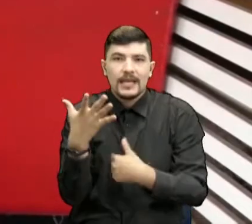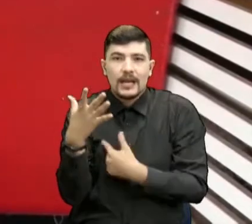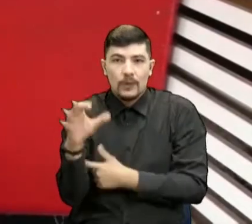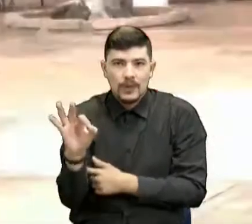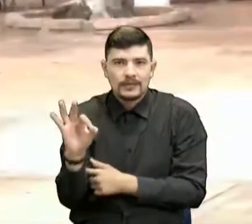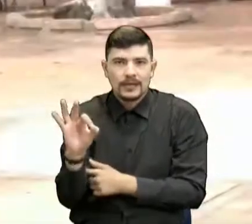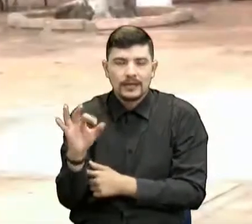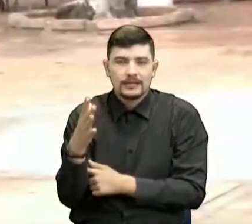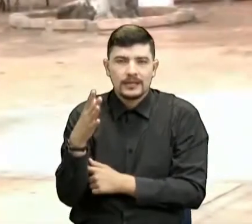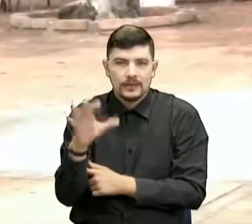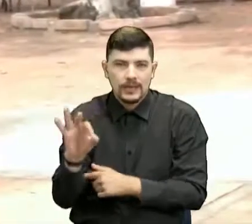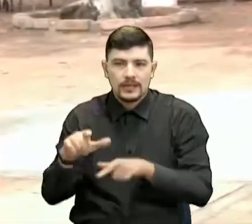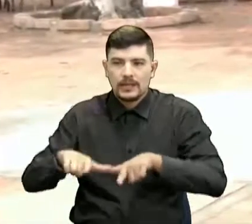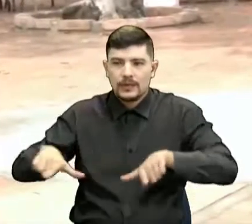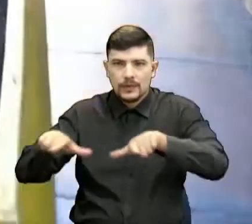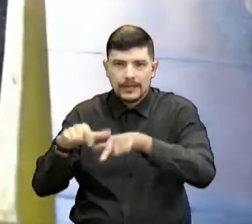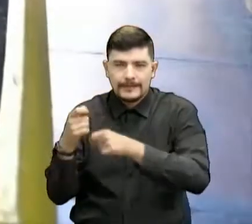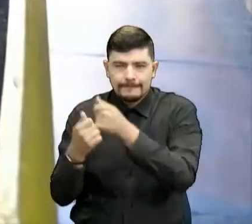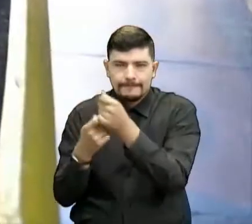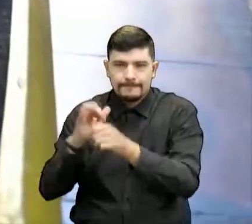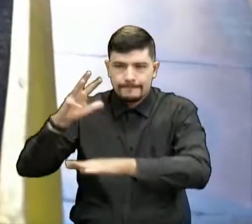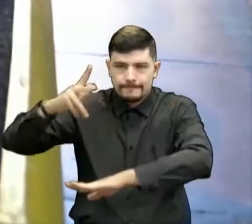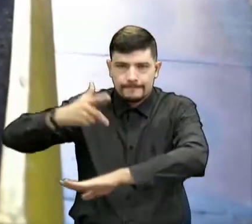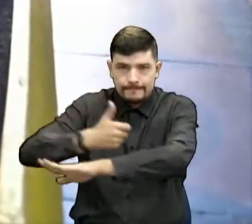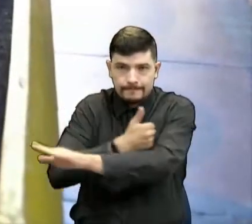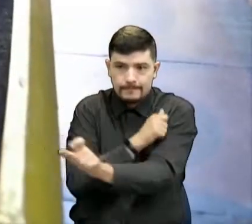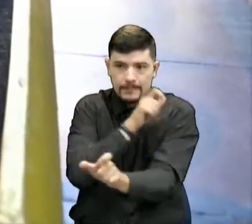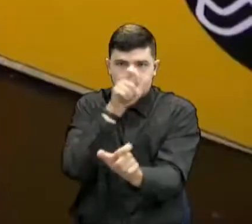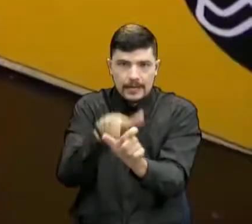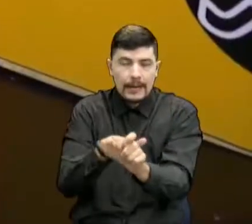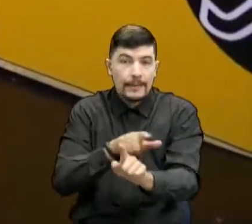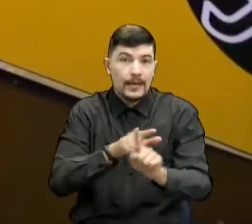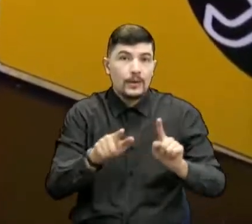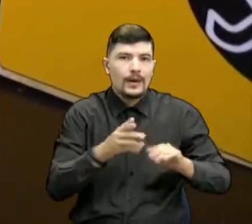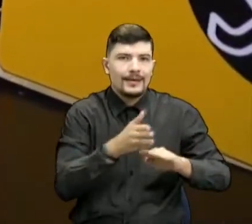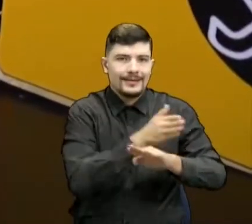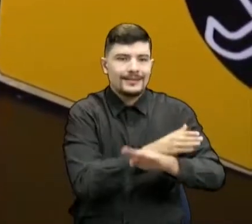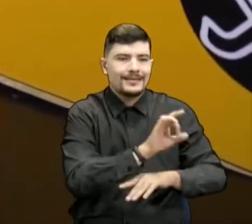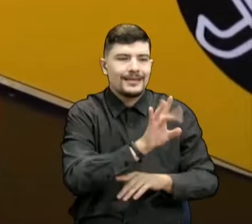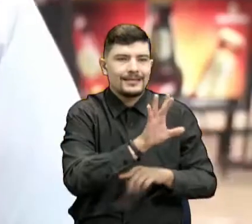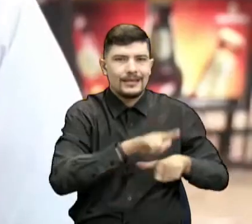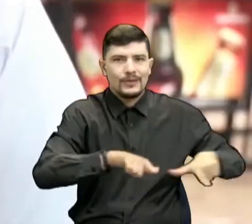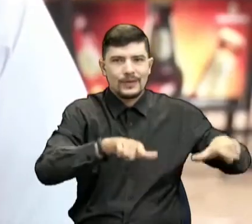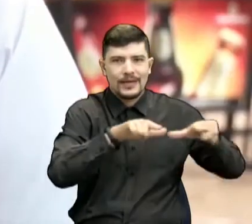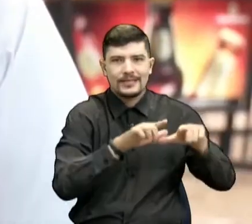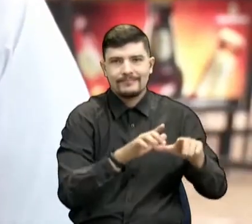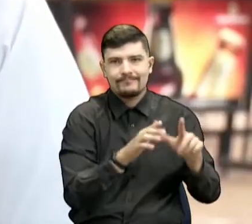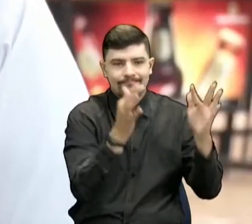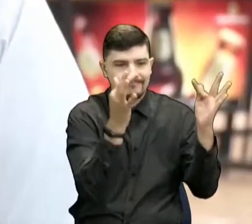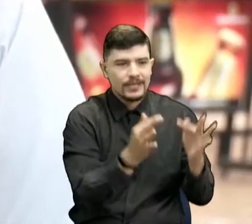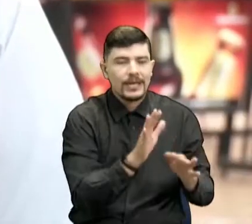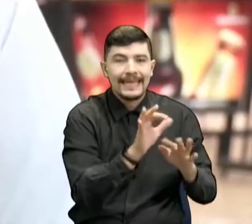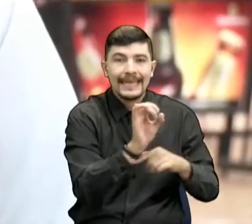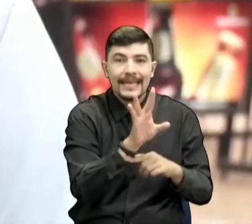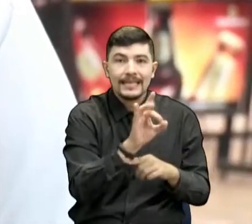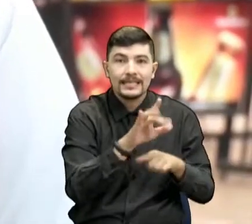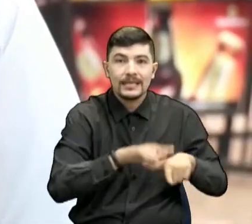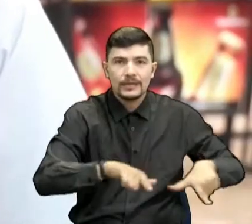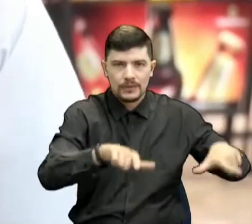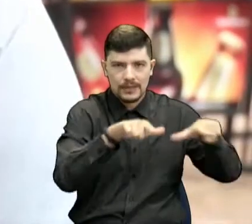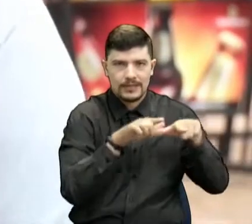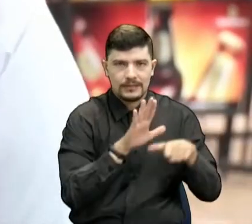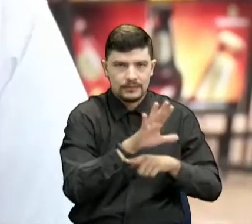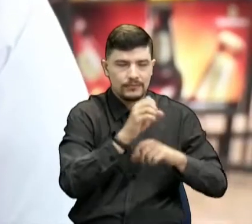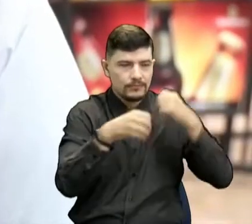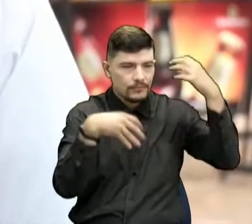la ciudad, sin embargo solo 15 de ellos cuentan con las medidas de bioseguridad para abrir sus locales. Eso es una idea que va a